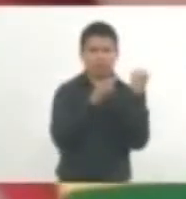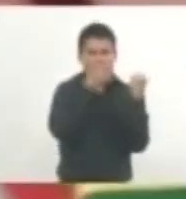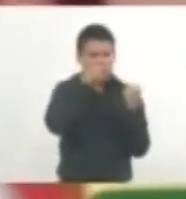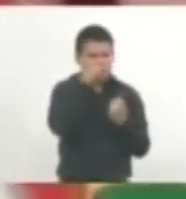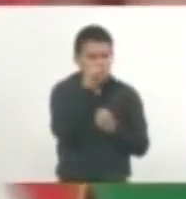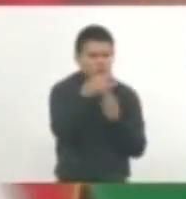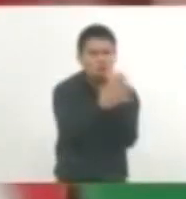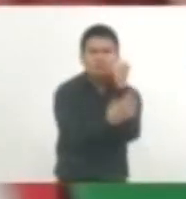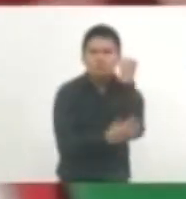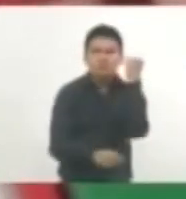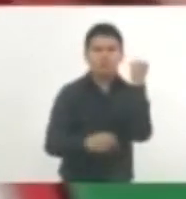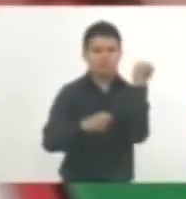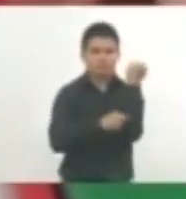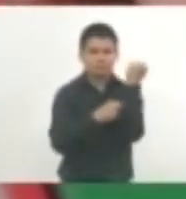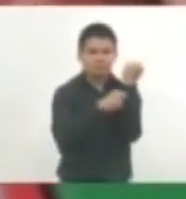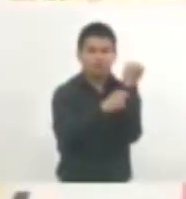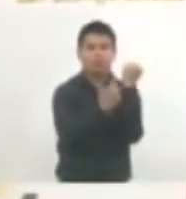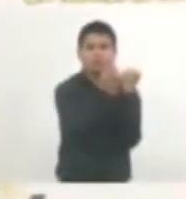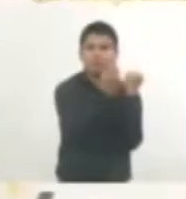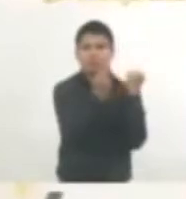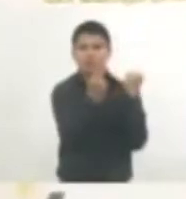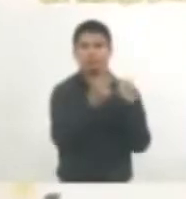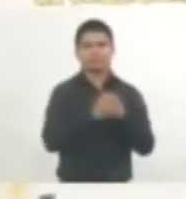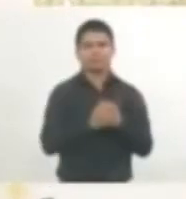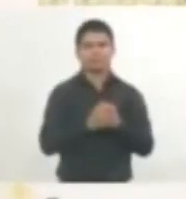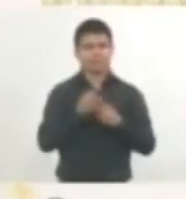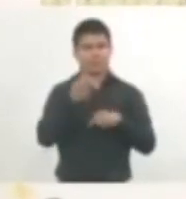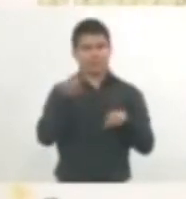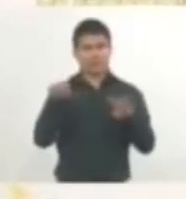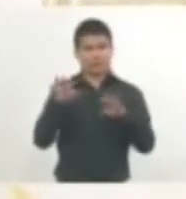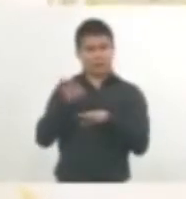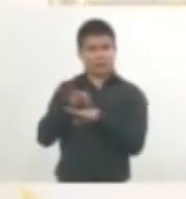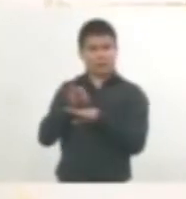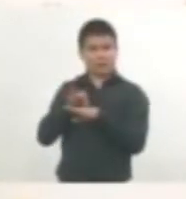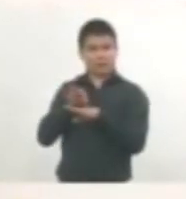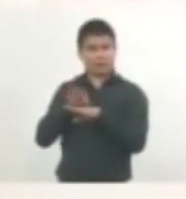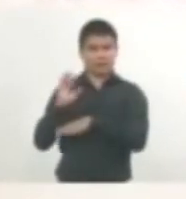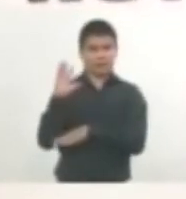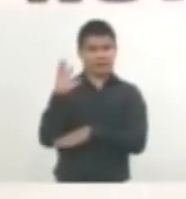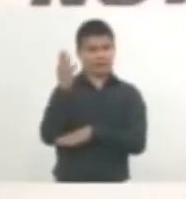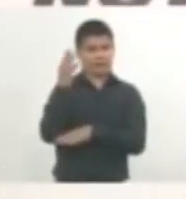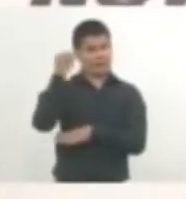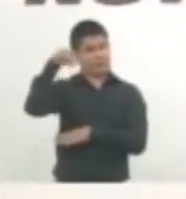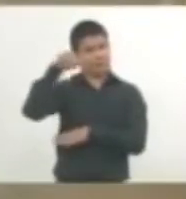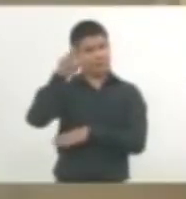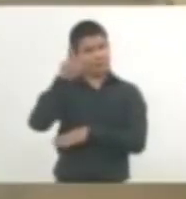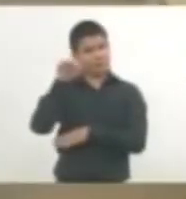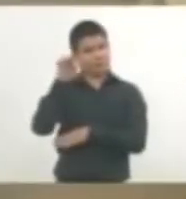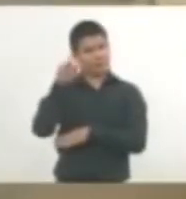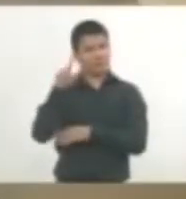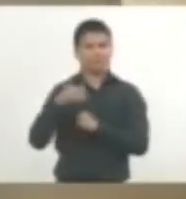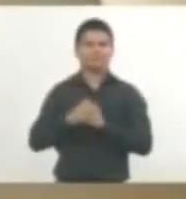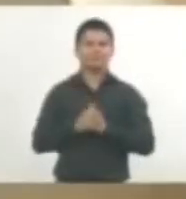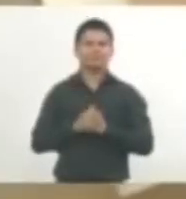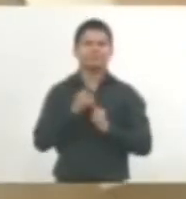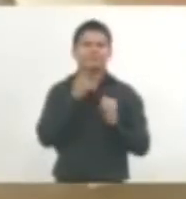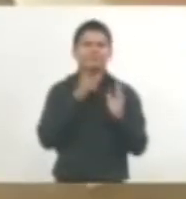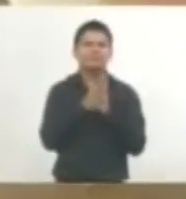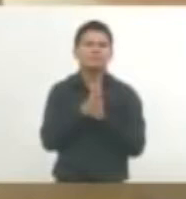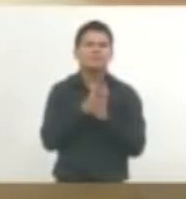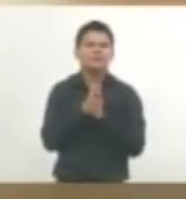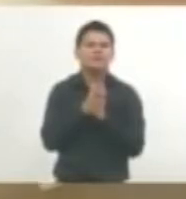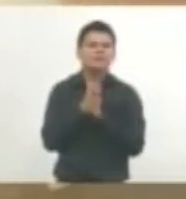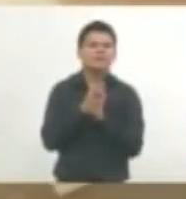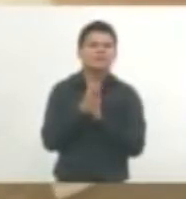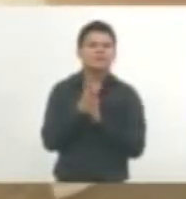profesionales colombianos de Washington y Virginia crearon la Fundación Árbol de Mostaza. De este proyecto se han beneficiado niños y familias